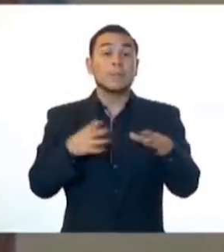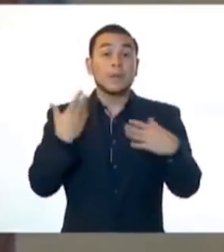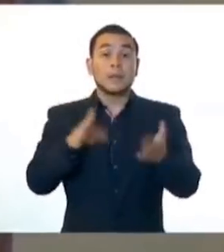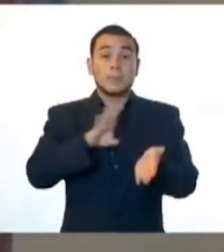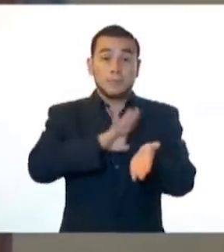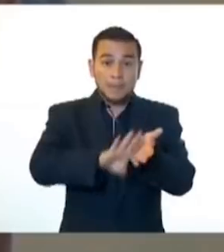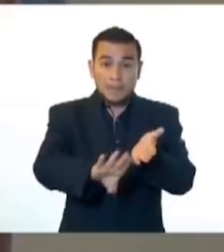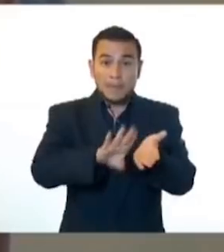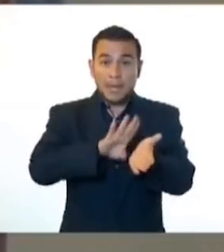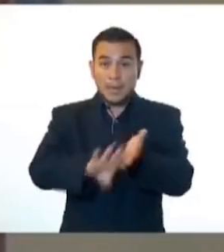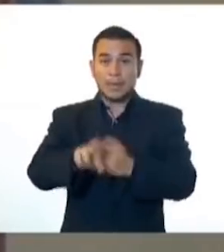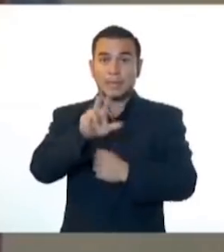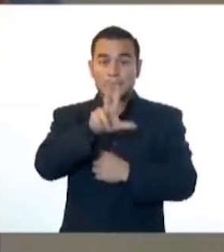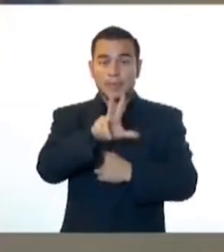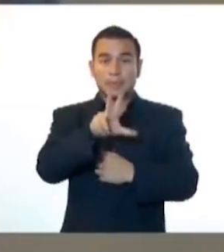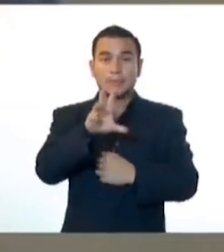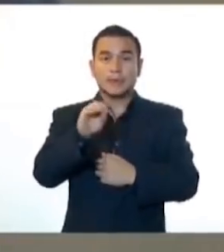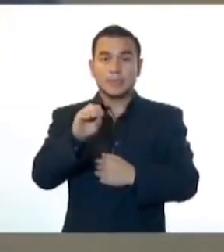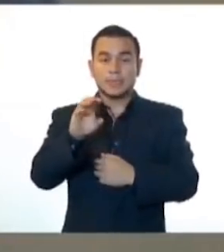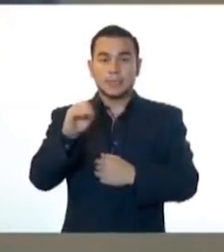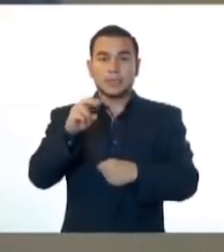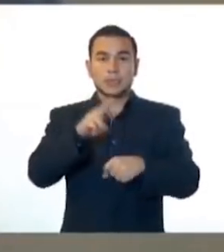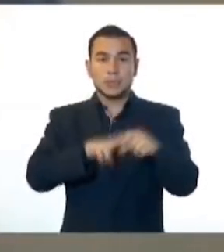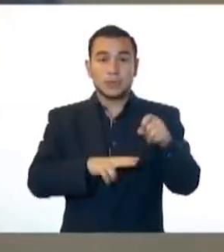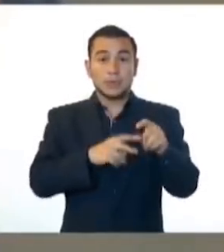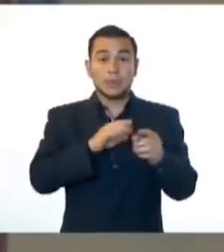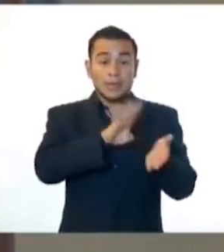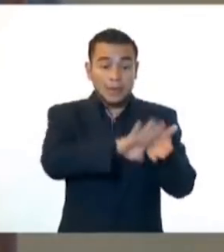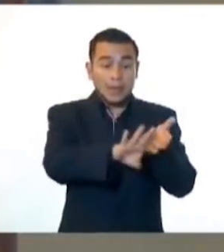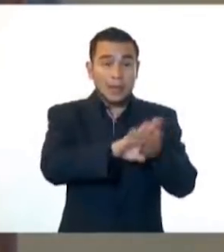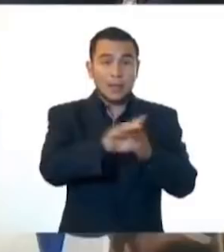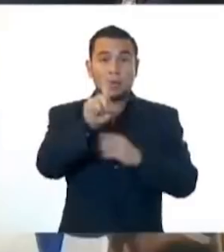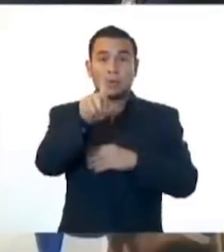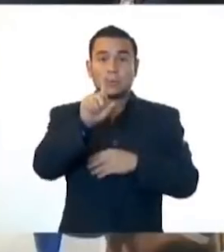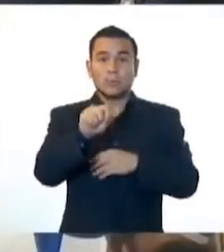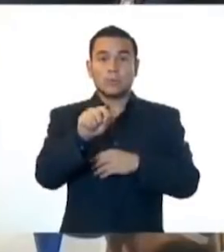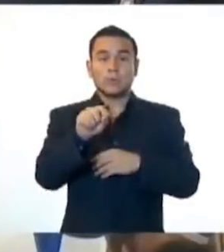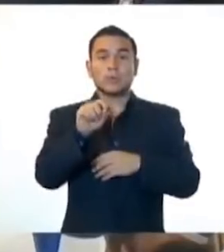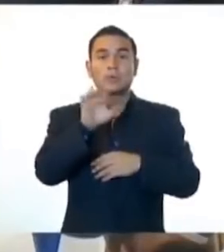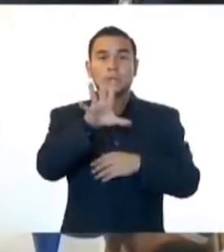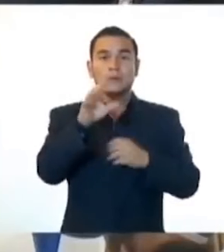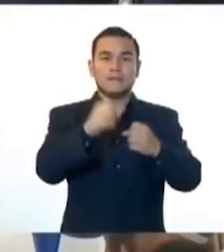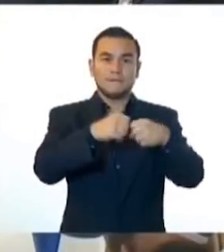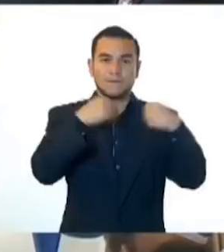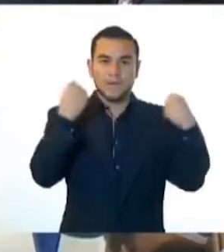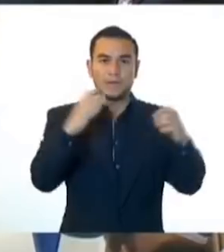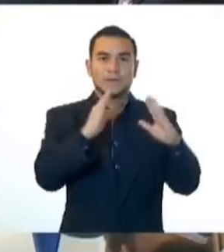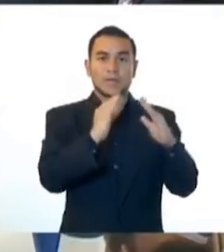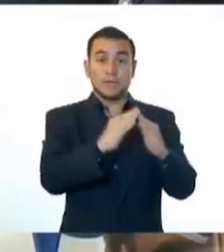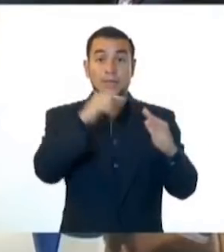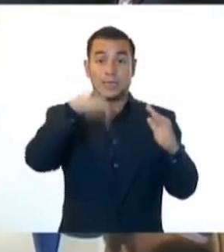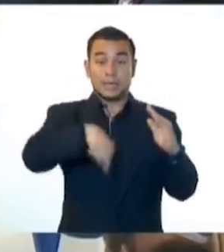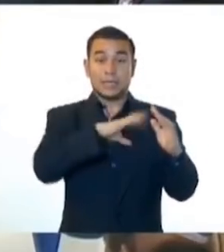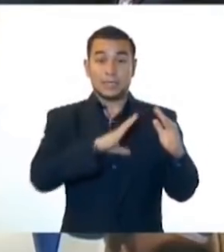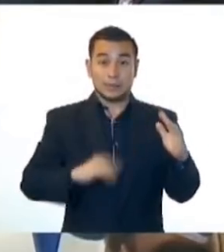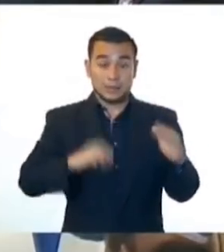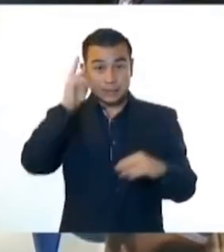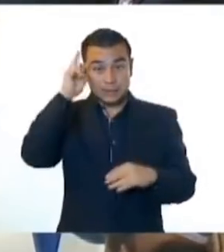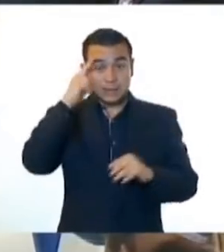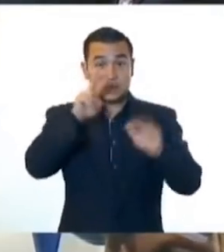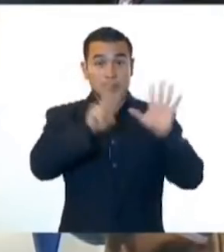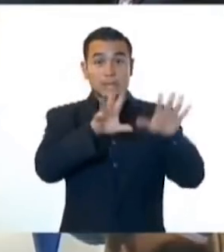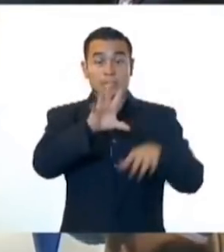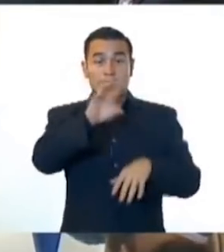pagarle $300 a 1.5 millones de hogares, que es el más del 75% de la población que va a